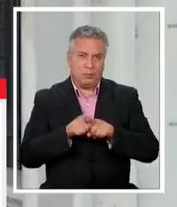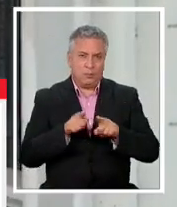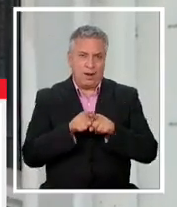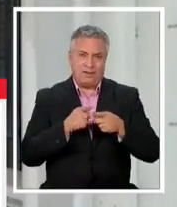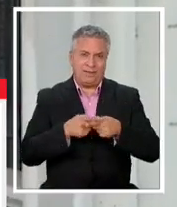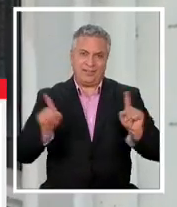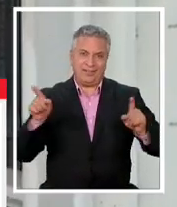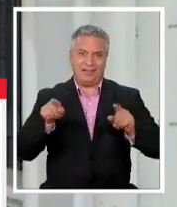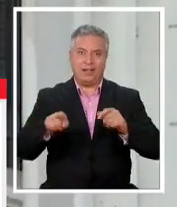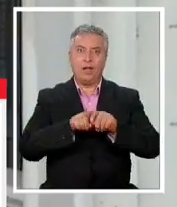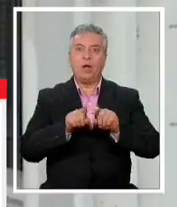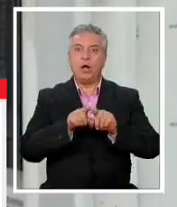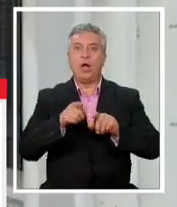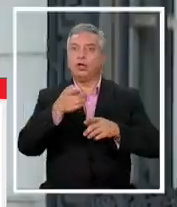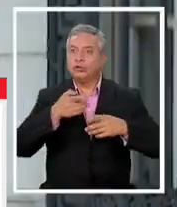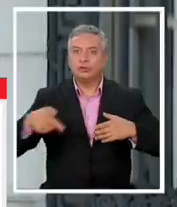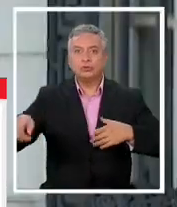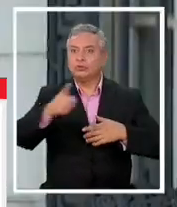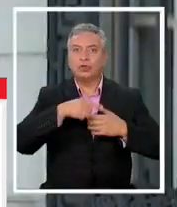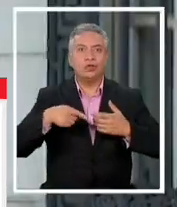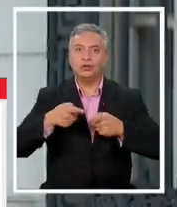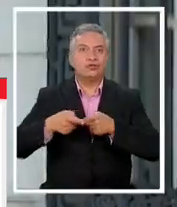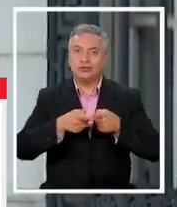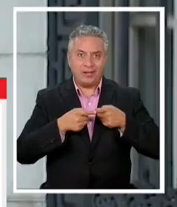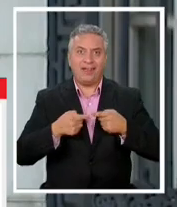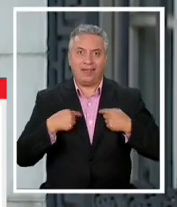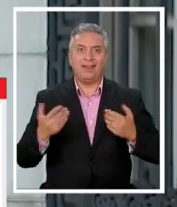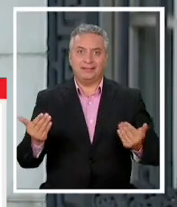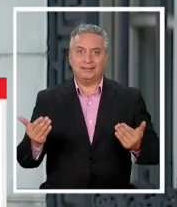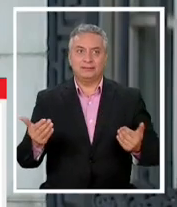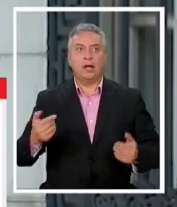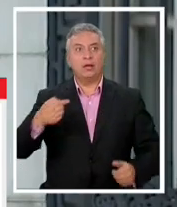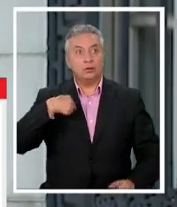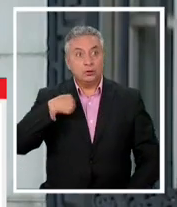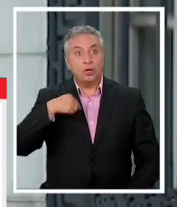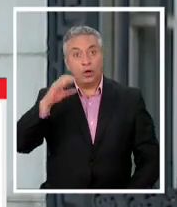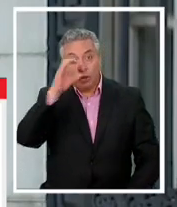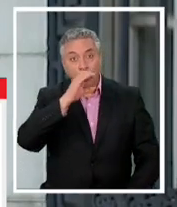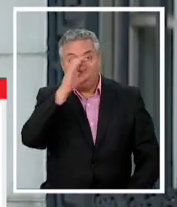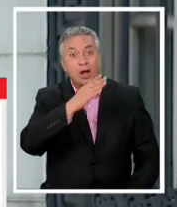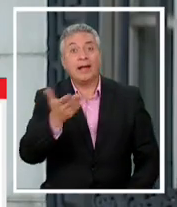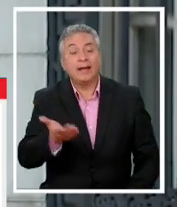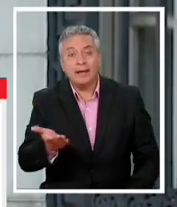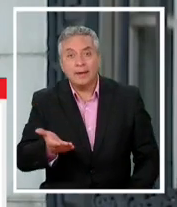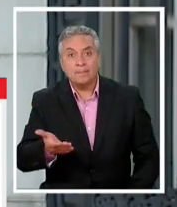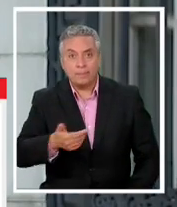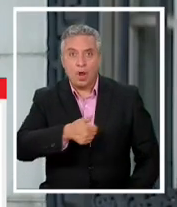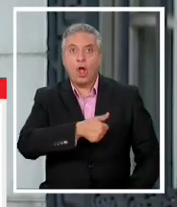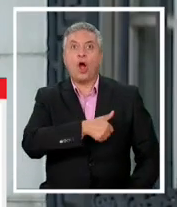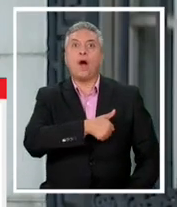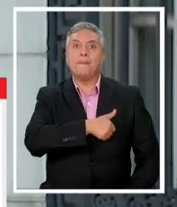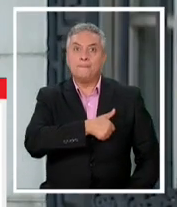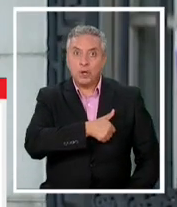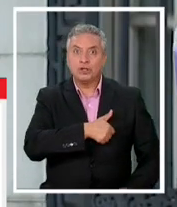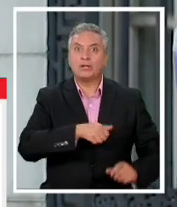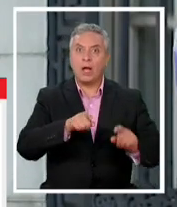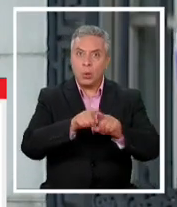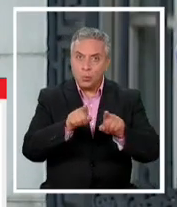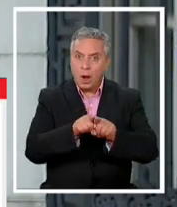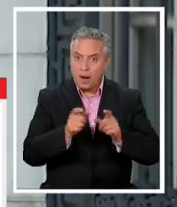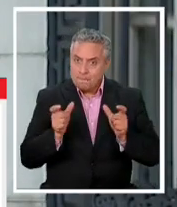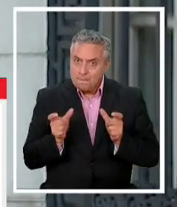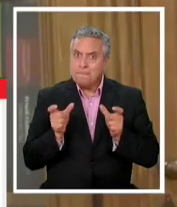al tipo de colaboración que la sociedad necesita. Lo que buscamos es tener una policía que responda a un estándar de